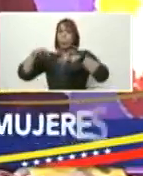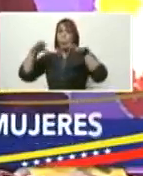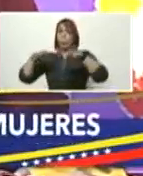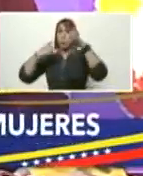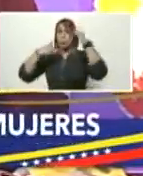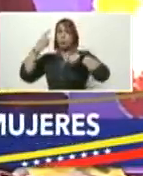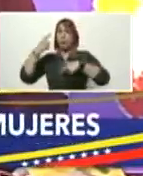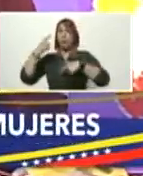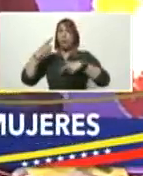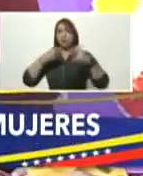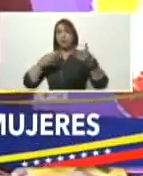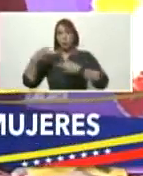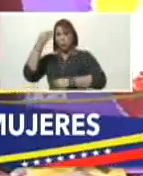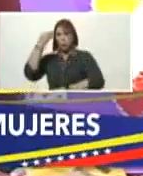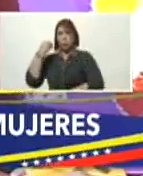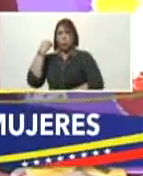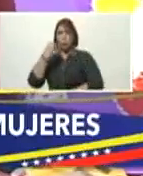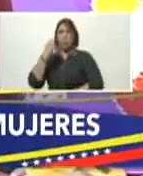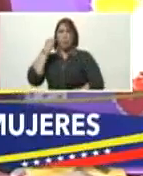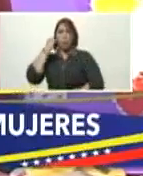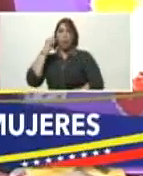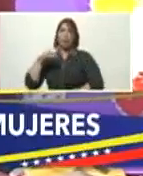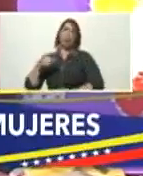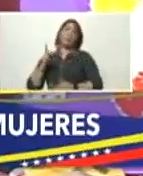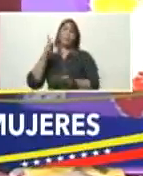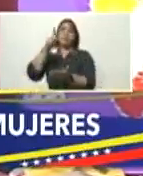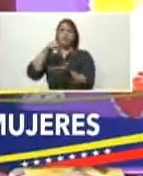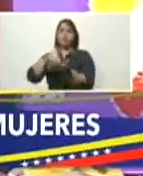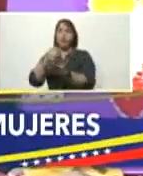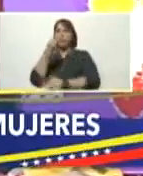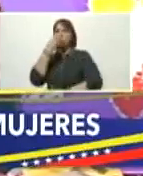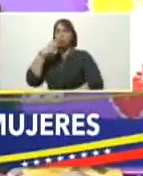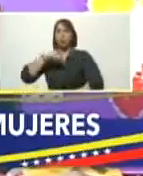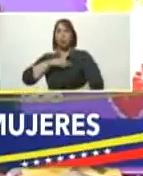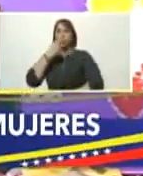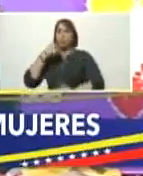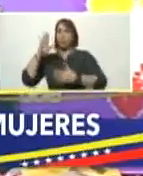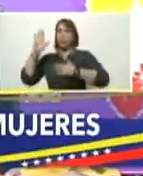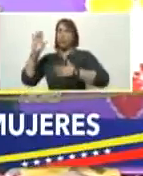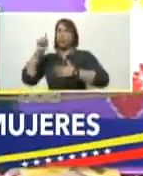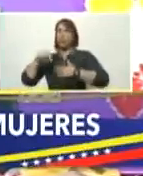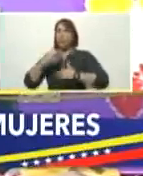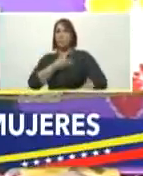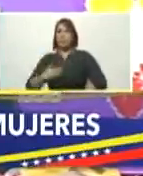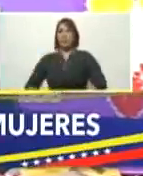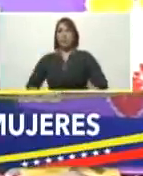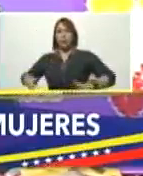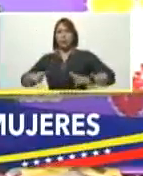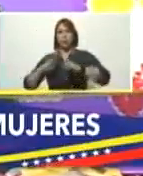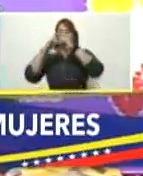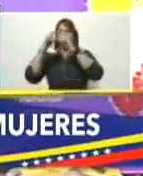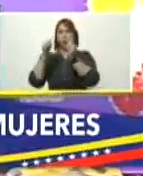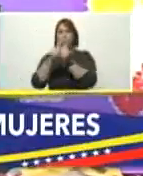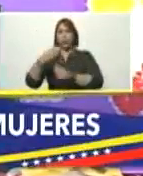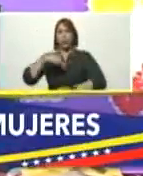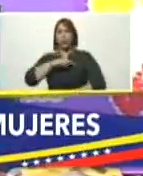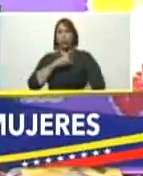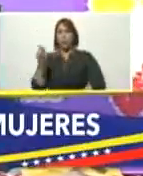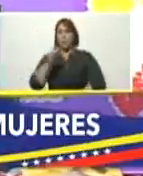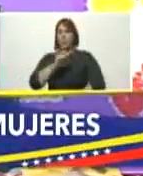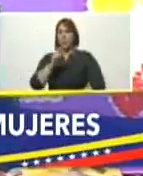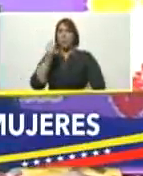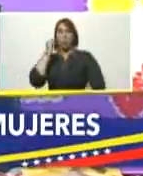Chávez, recibiendo la bendición de las mujeres llegando a Miraflores, nos comprometimos, se comprometió el presidente, encontrarnos con nosotras en el mes de la mujer, y